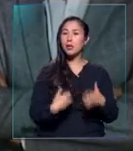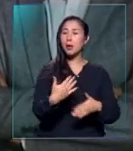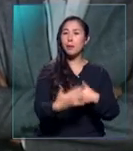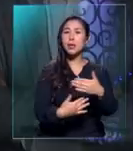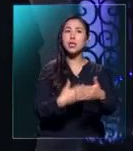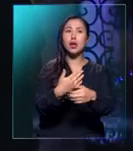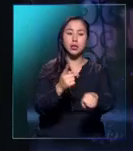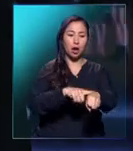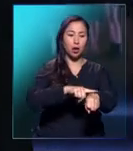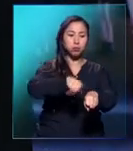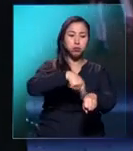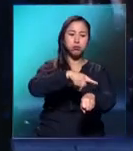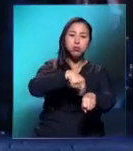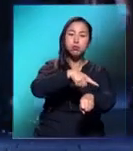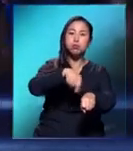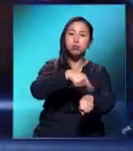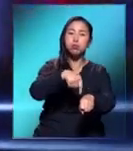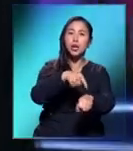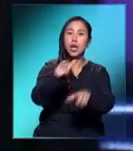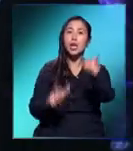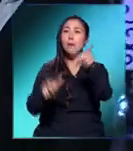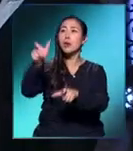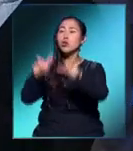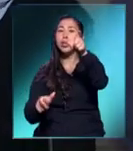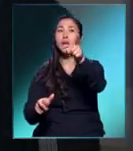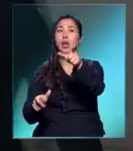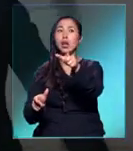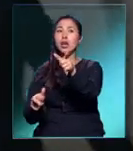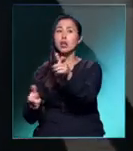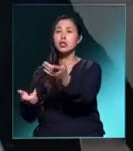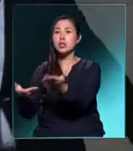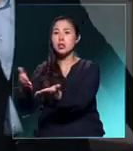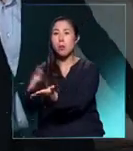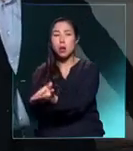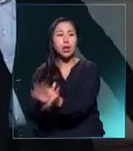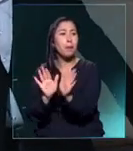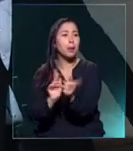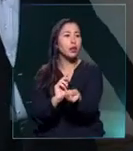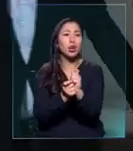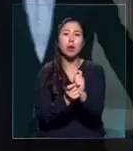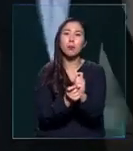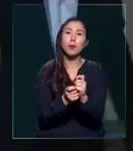y el reloj corre, y la gente se va esperando eso.